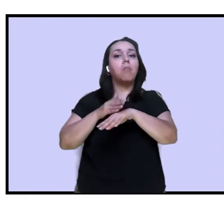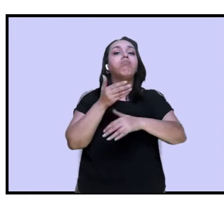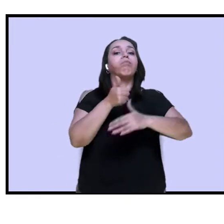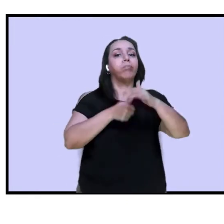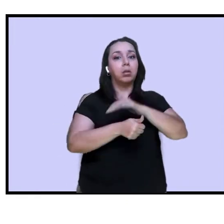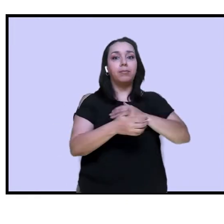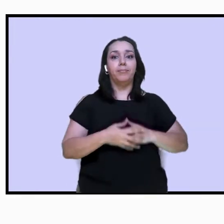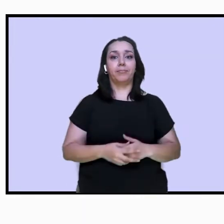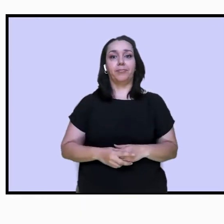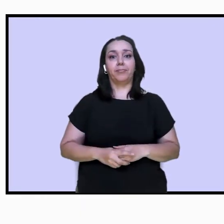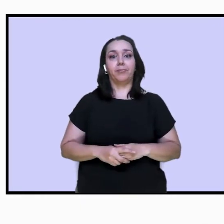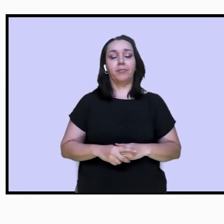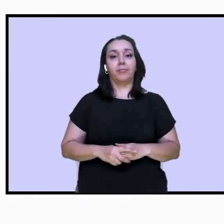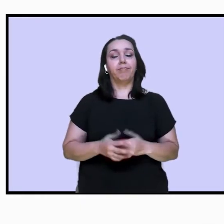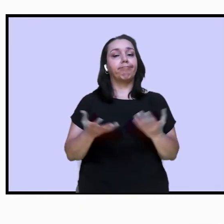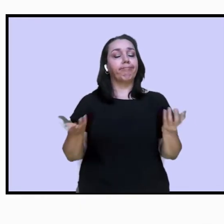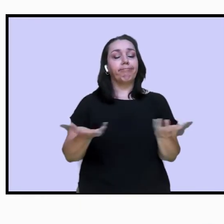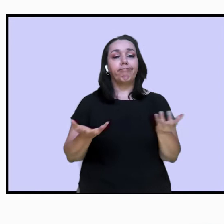refugio.